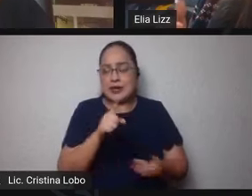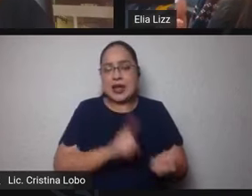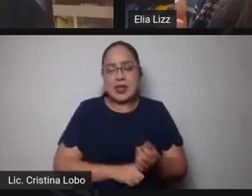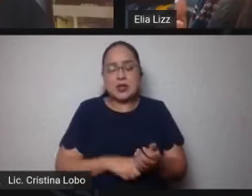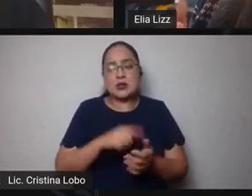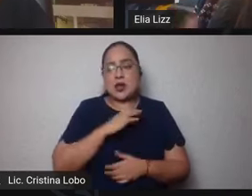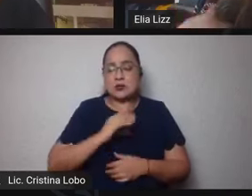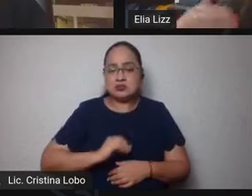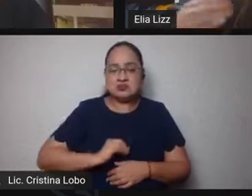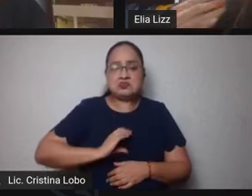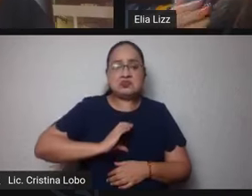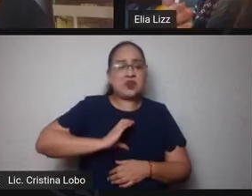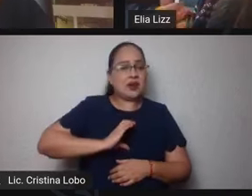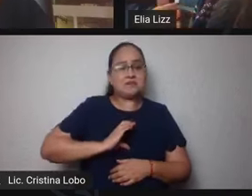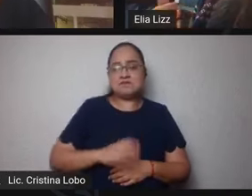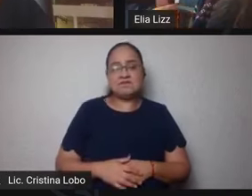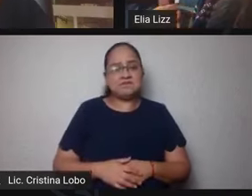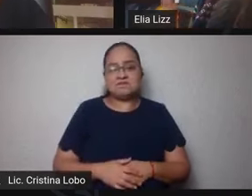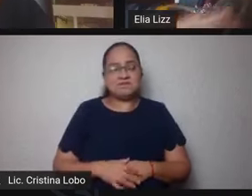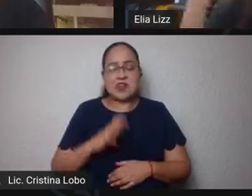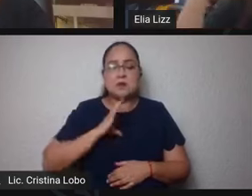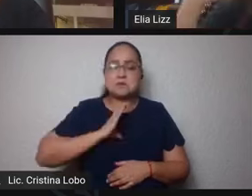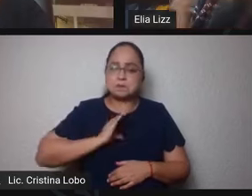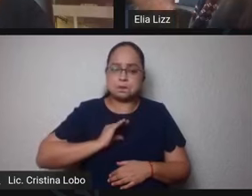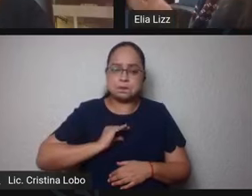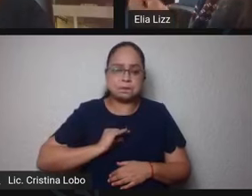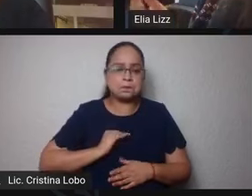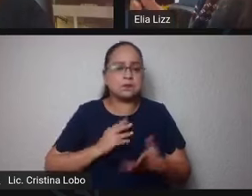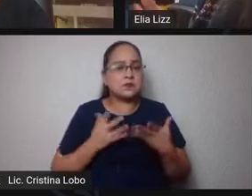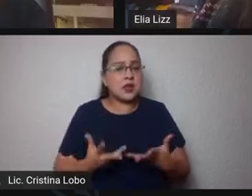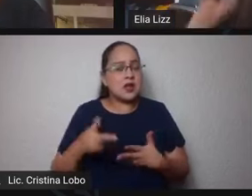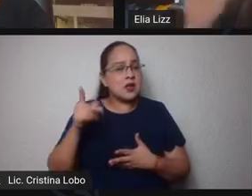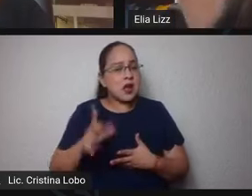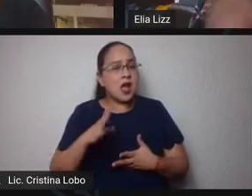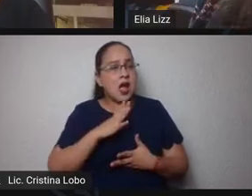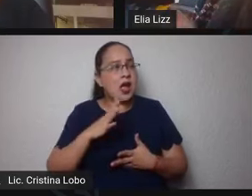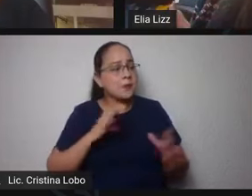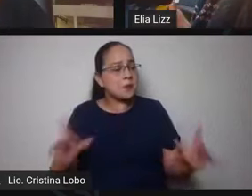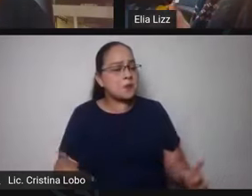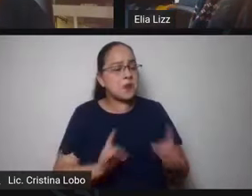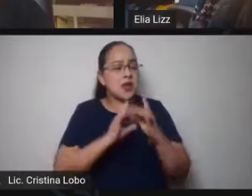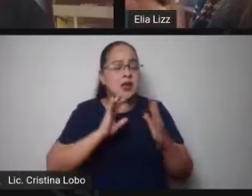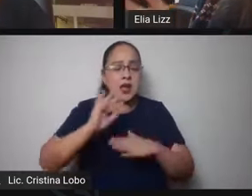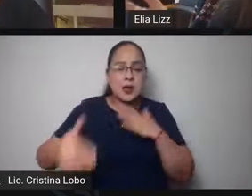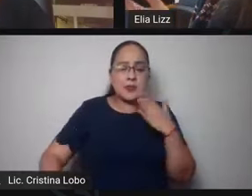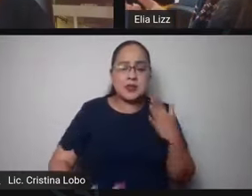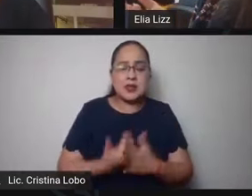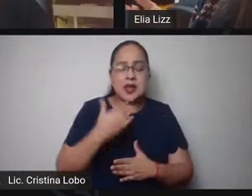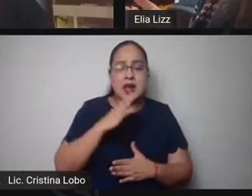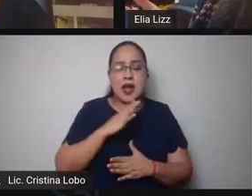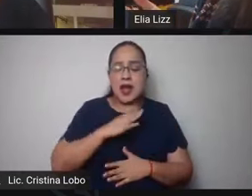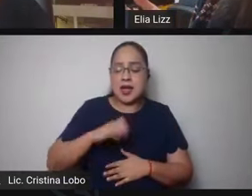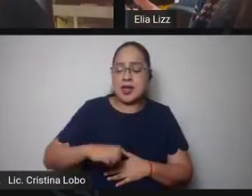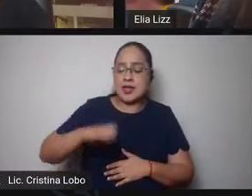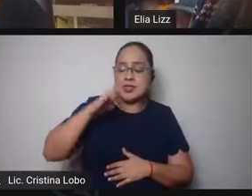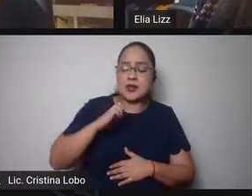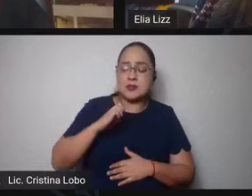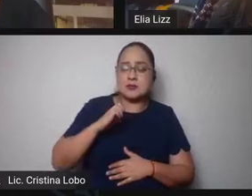personas mayores. Tenemos que identificar que de repente de la noche a la mañana ya cumpliste cierta edad, ya no puedes seguir